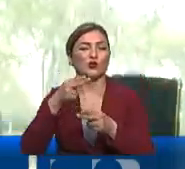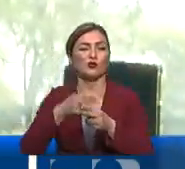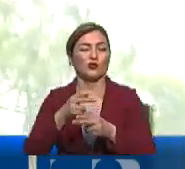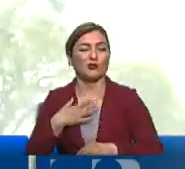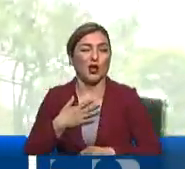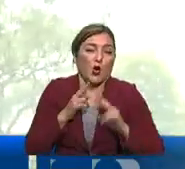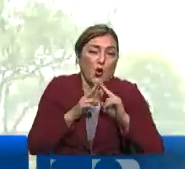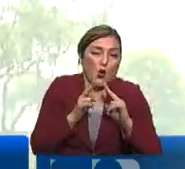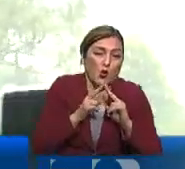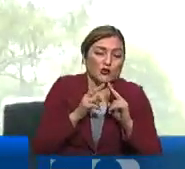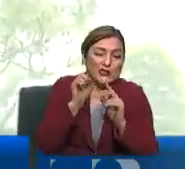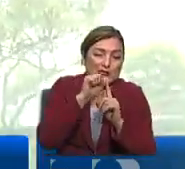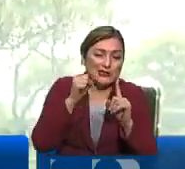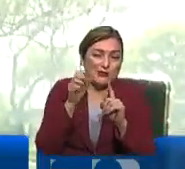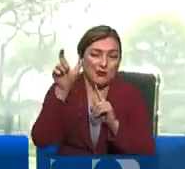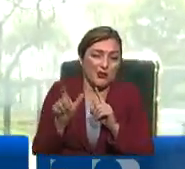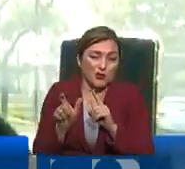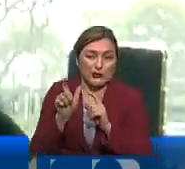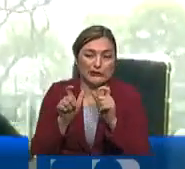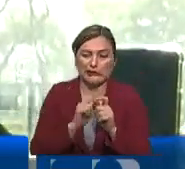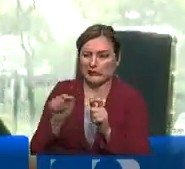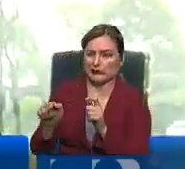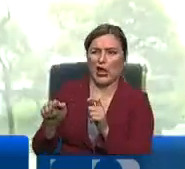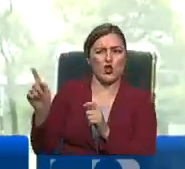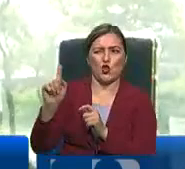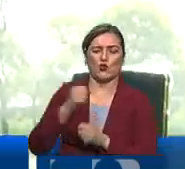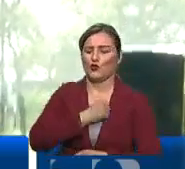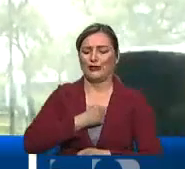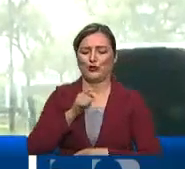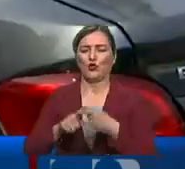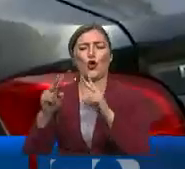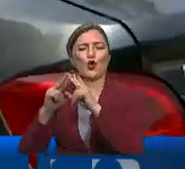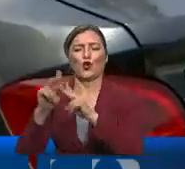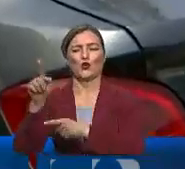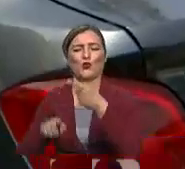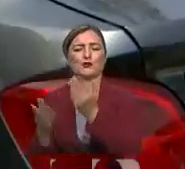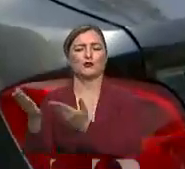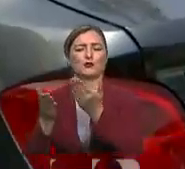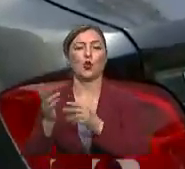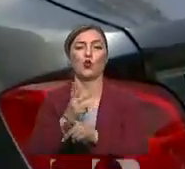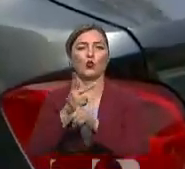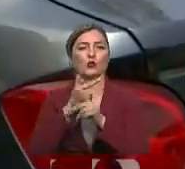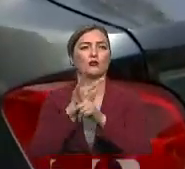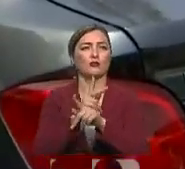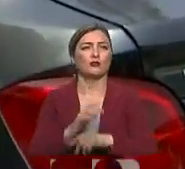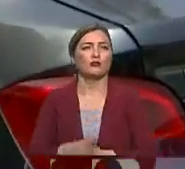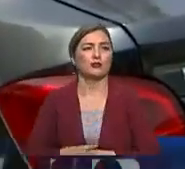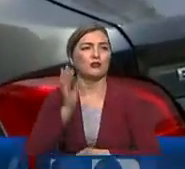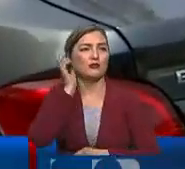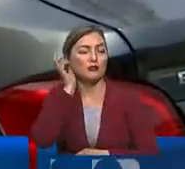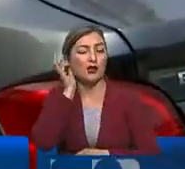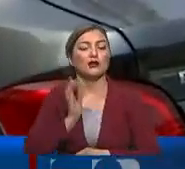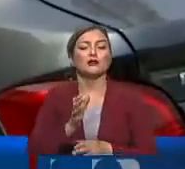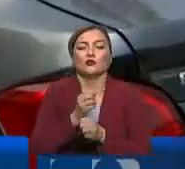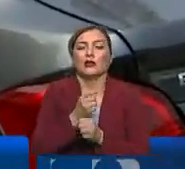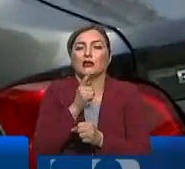que conste en nuestro sistema de clientes, lamentablemente le decimos que no le podemos dar el servicio. Nosotros como mujeres tenemos mucha seguridad de saber a quién